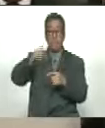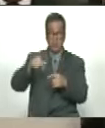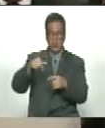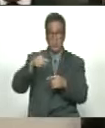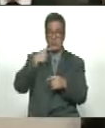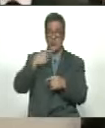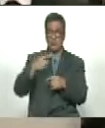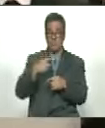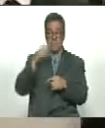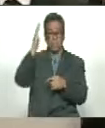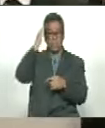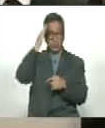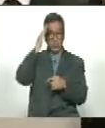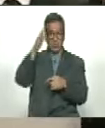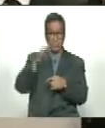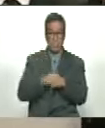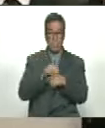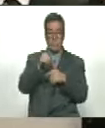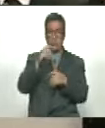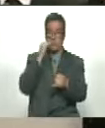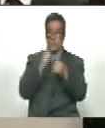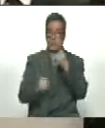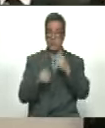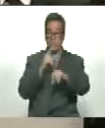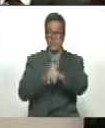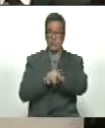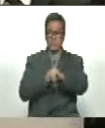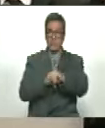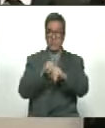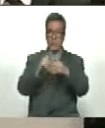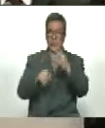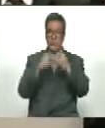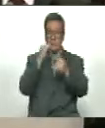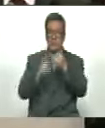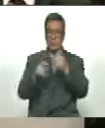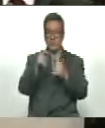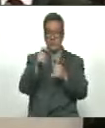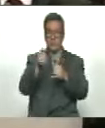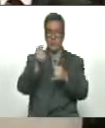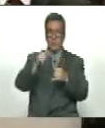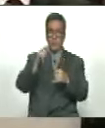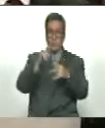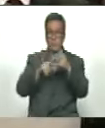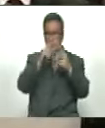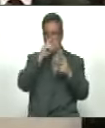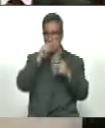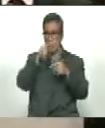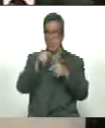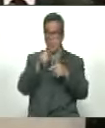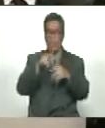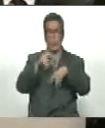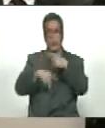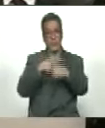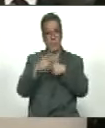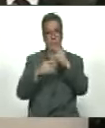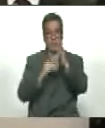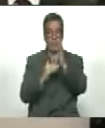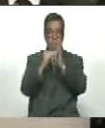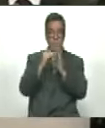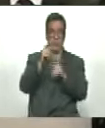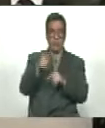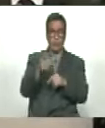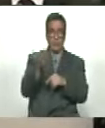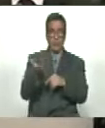que reconocer que en estos últimos tiempos, en estos últimos meses y en estos últimos años, se ha producido un repunte